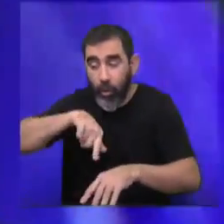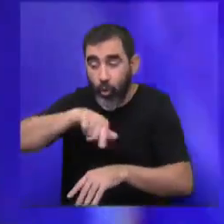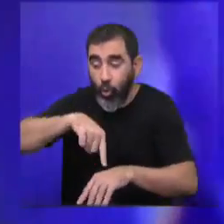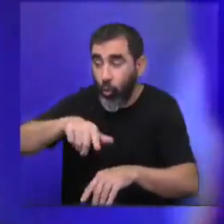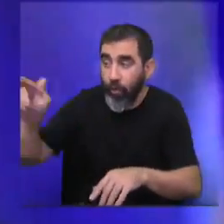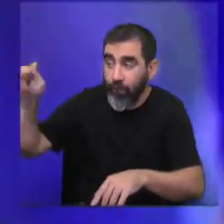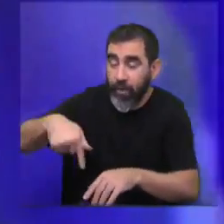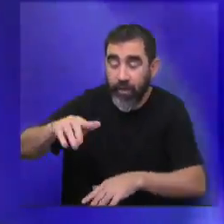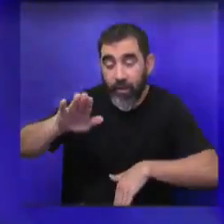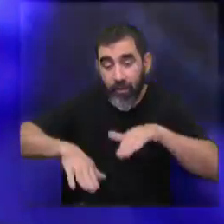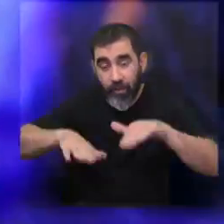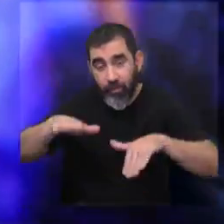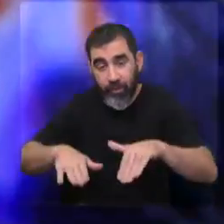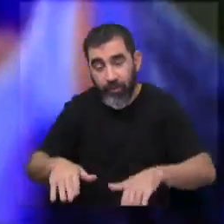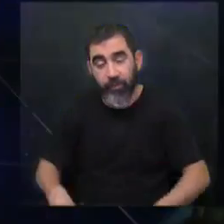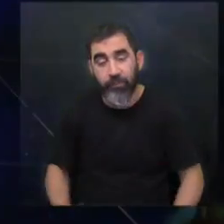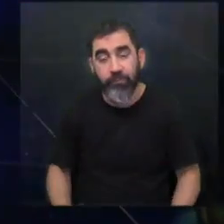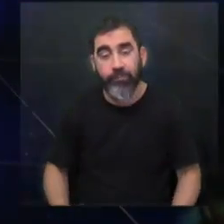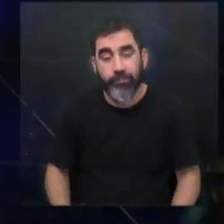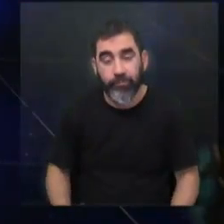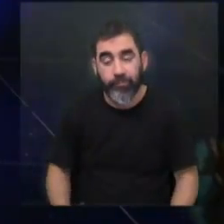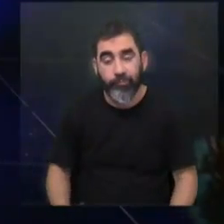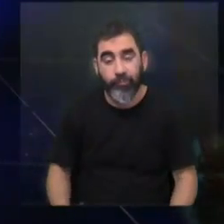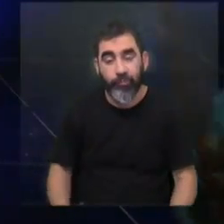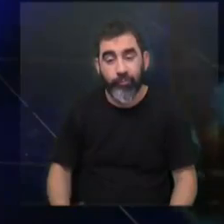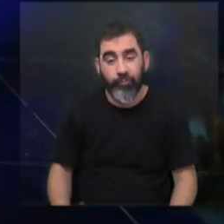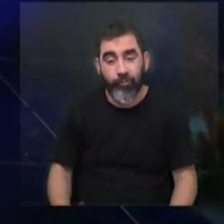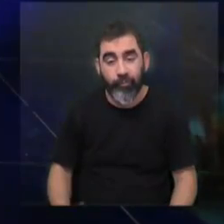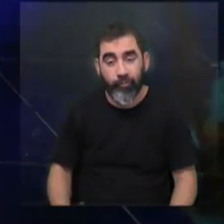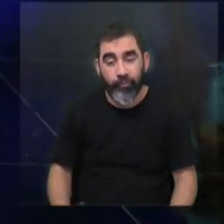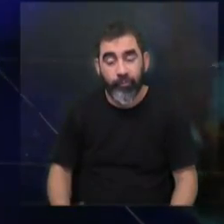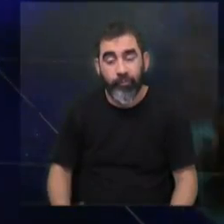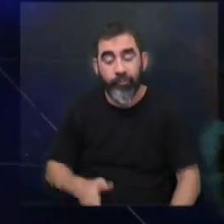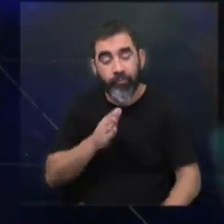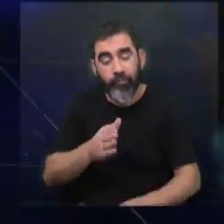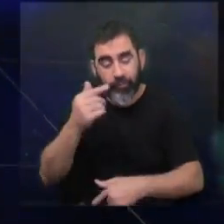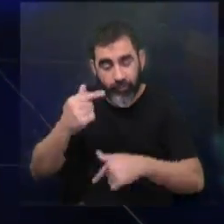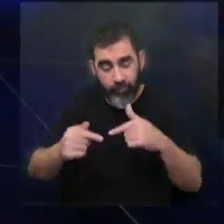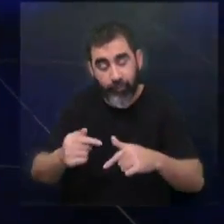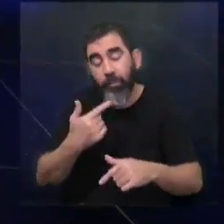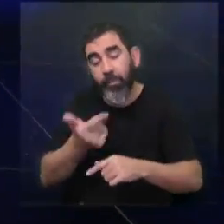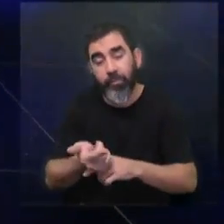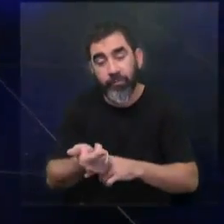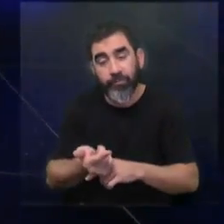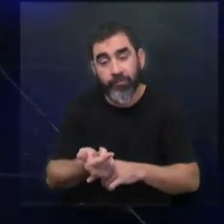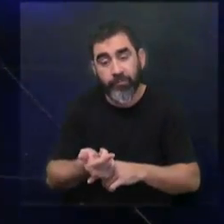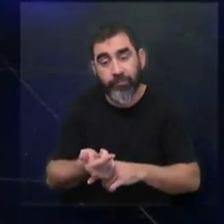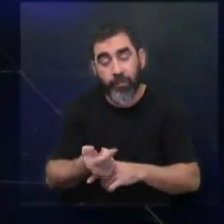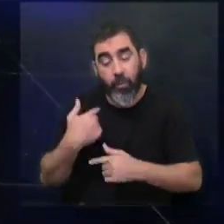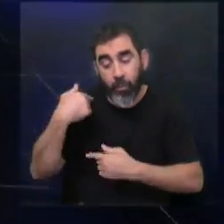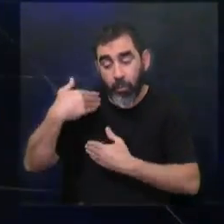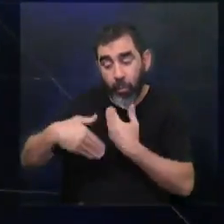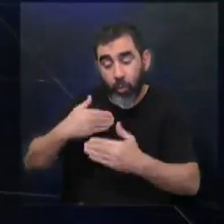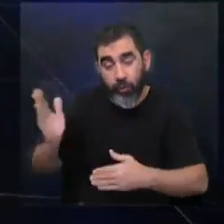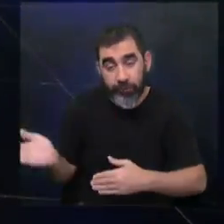haber variaciones. ¿En eso es que están ustedes? Bueno, estamos en varias cosas. Vamos desde lo que tiene que ver con los procesos